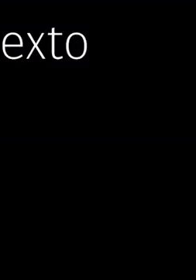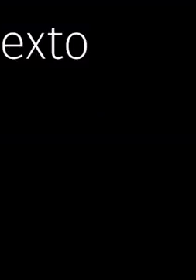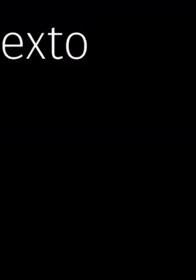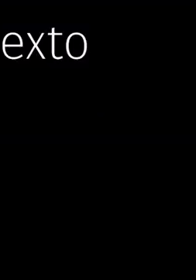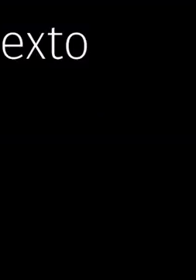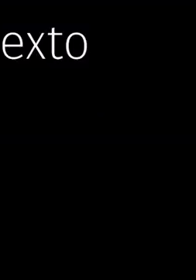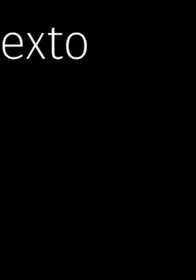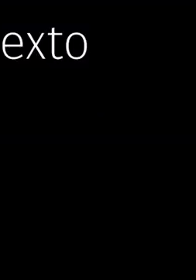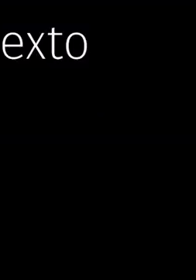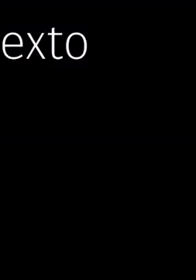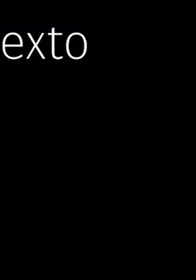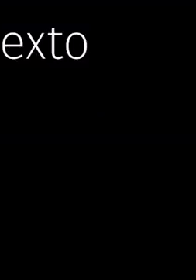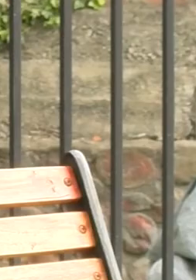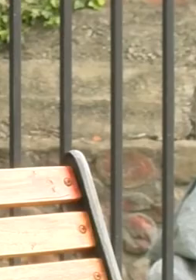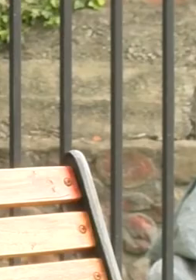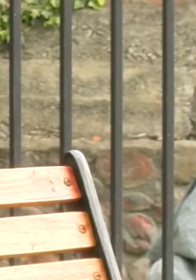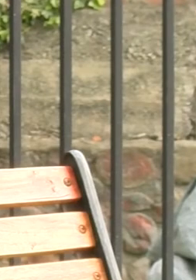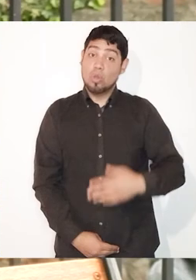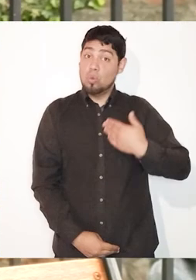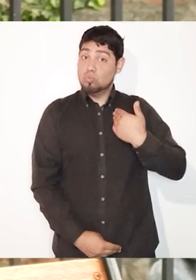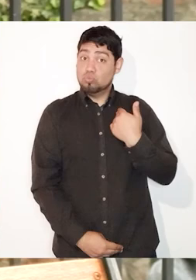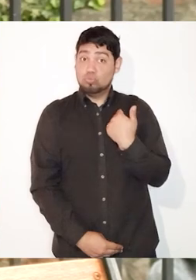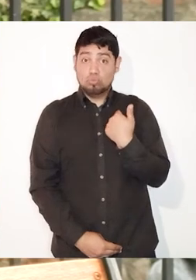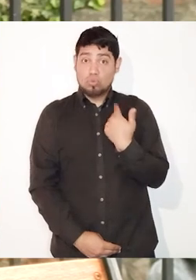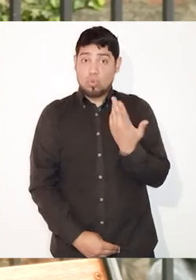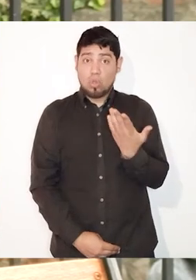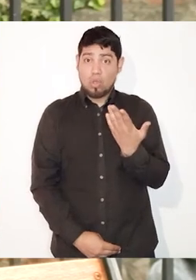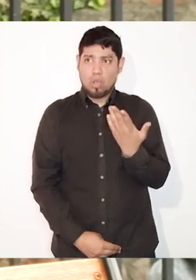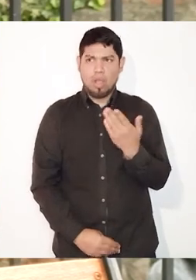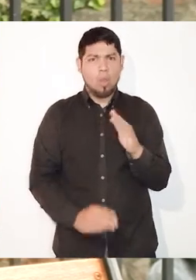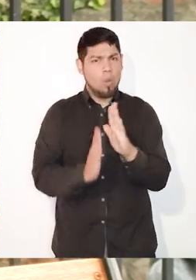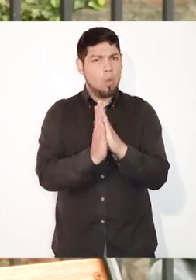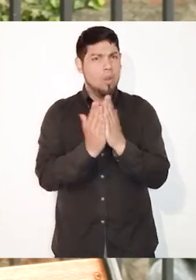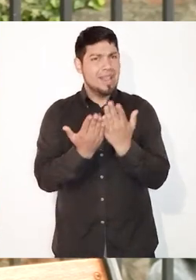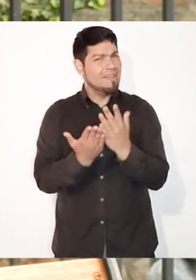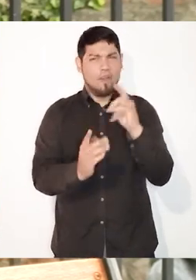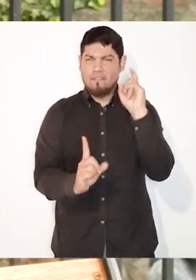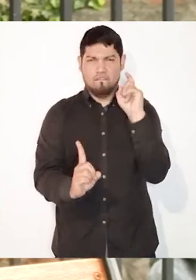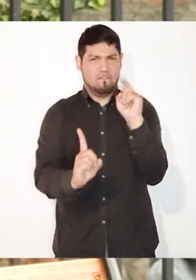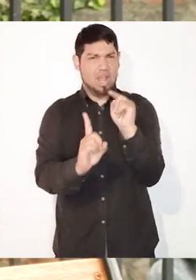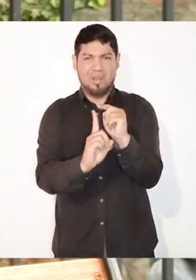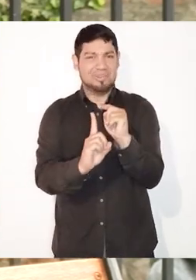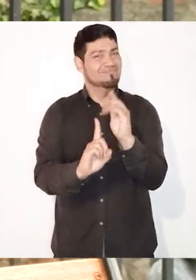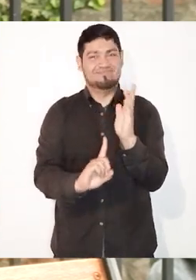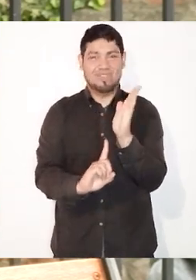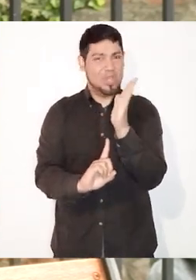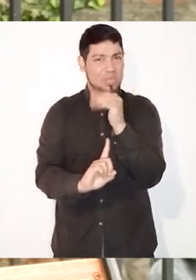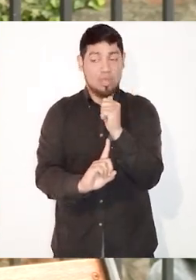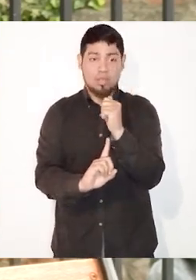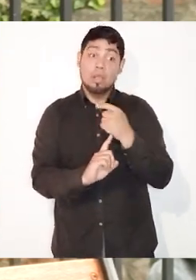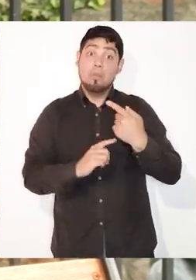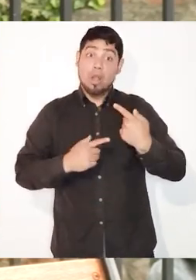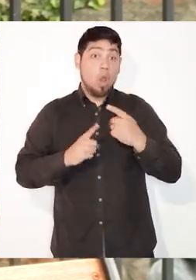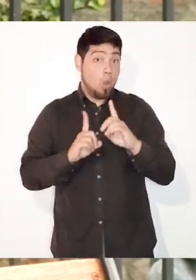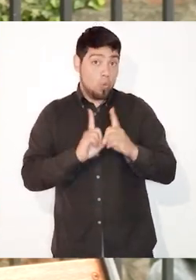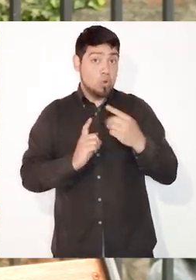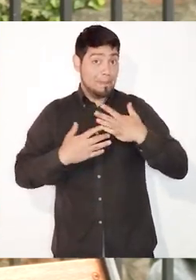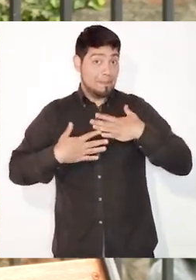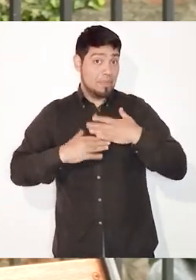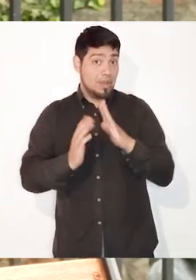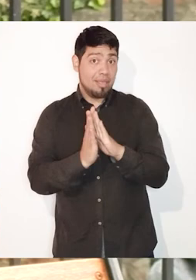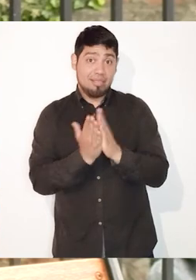texto favorito y por qué? Yo no tengo un texto favorito, lo que sí tengo algunos textos míos que no son favoritos